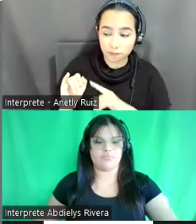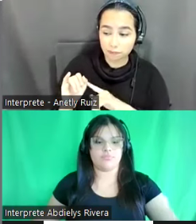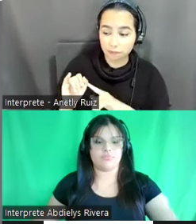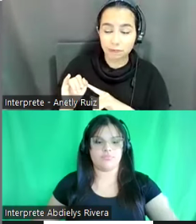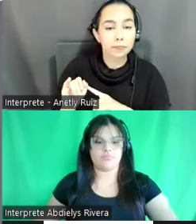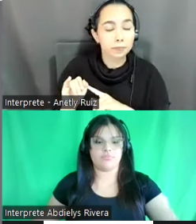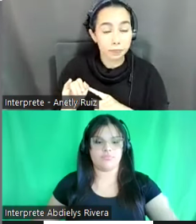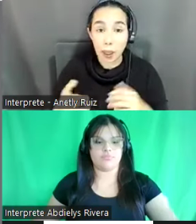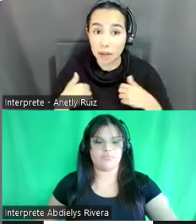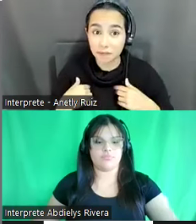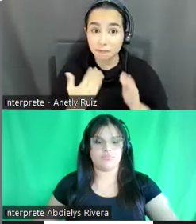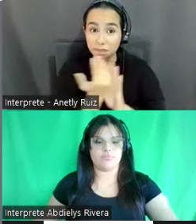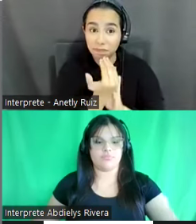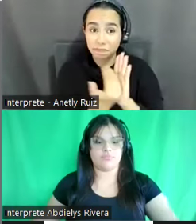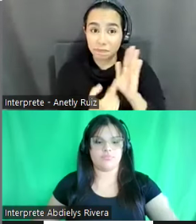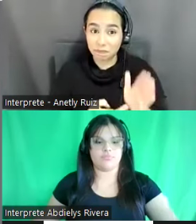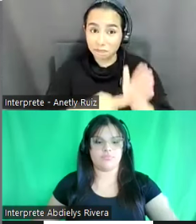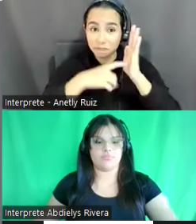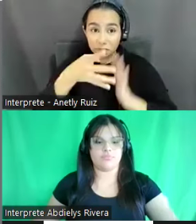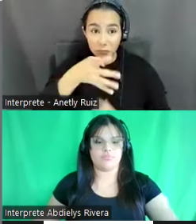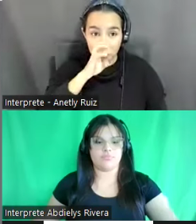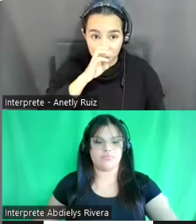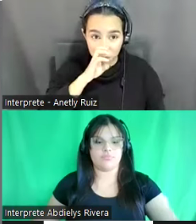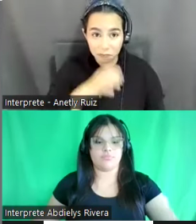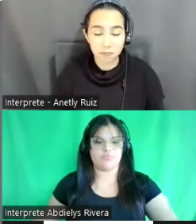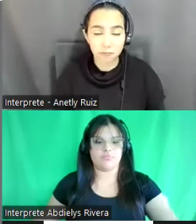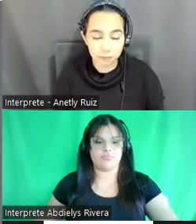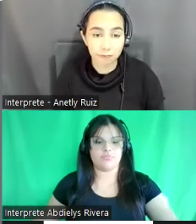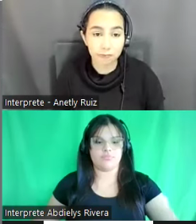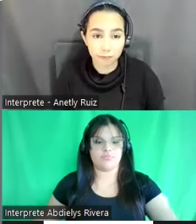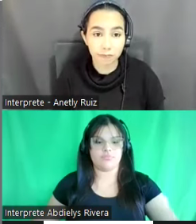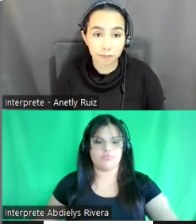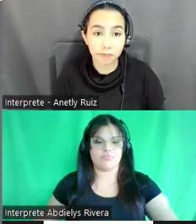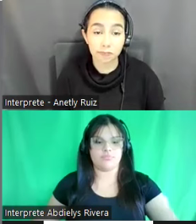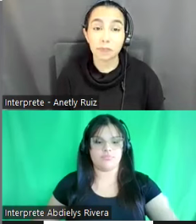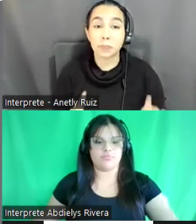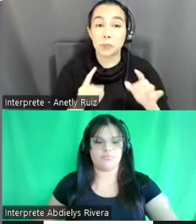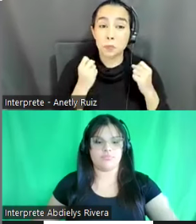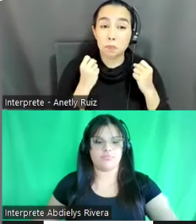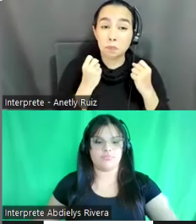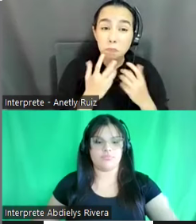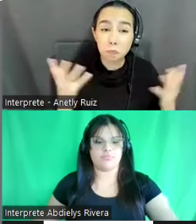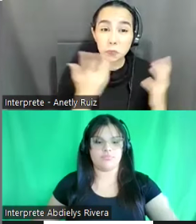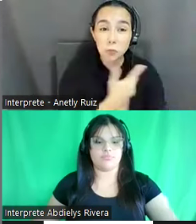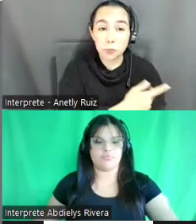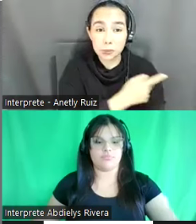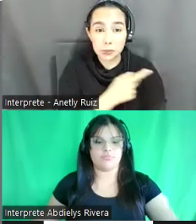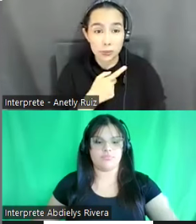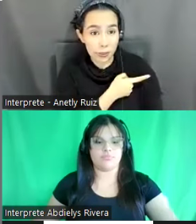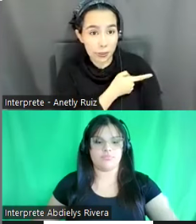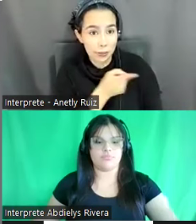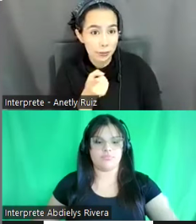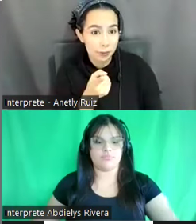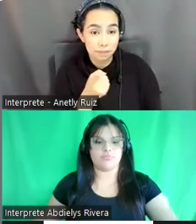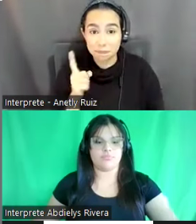y unos requerimientos para poder permanecer en ese plan de salud del gobierno, pero hay una brecha de pacientes que no cualifican para el